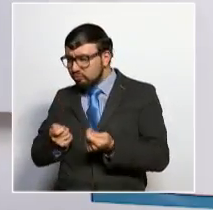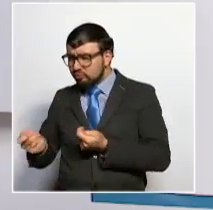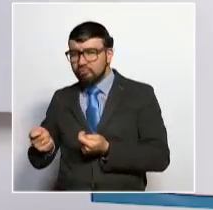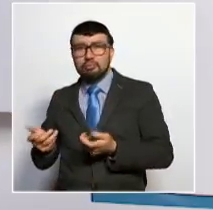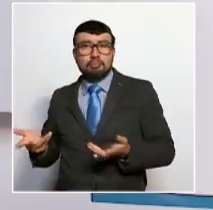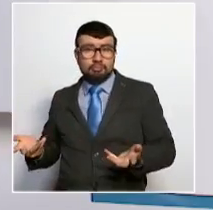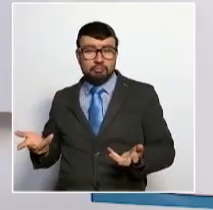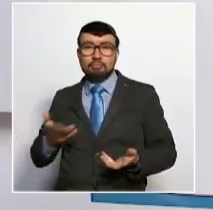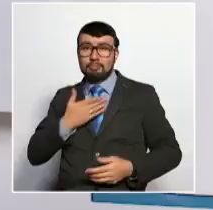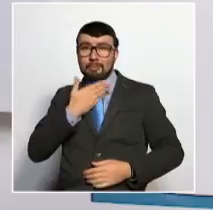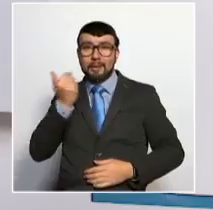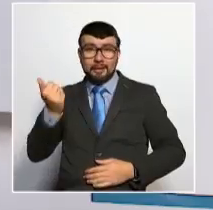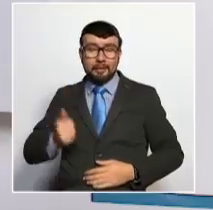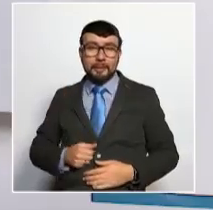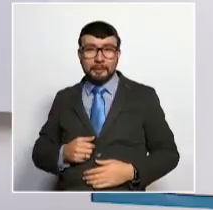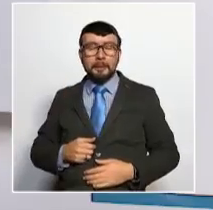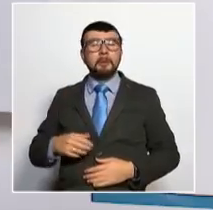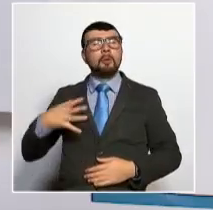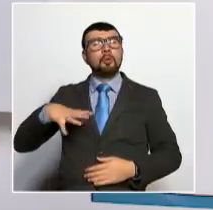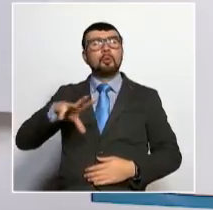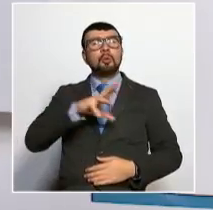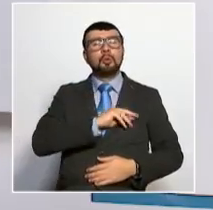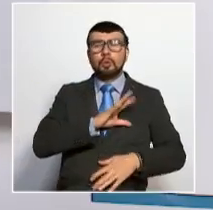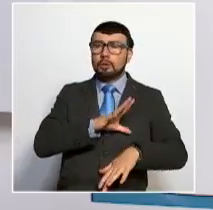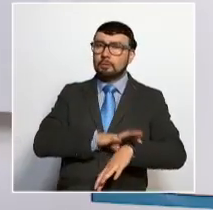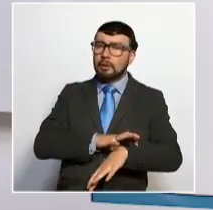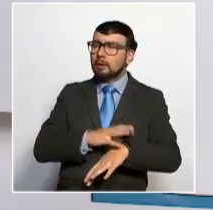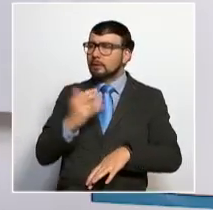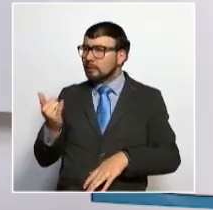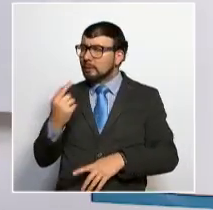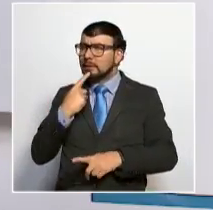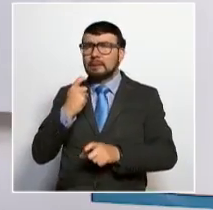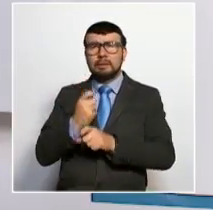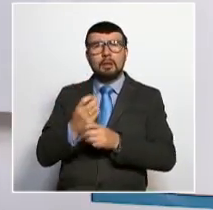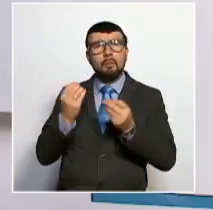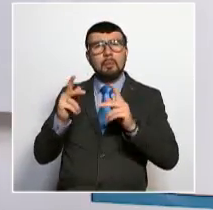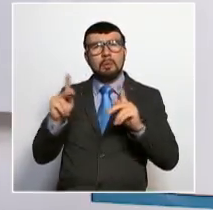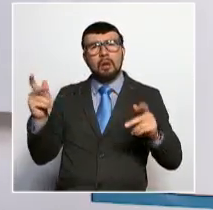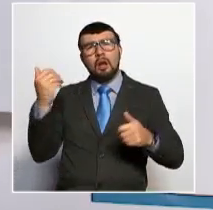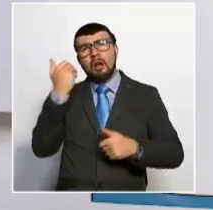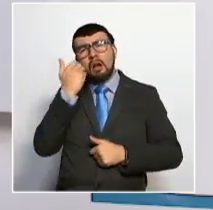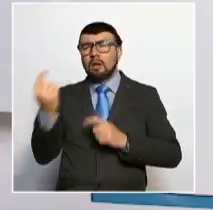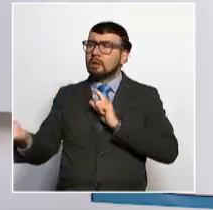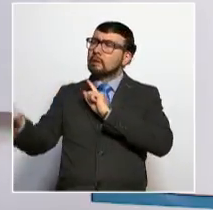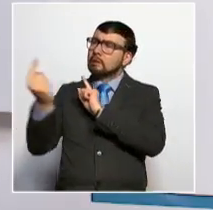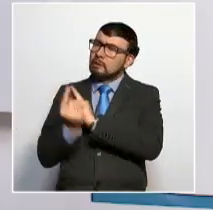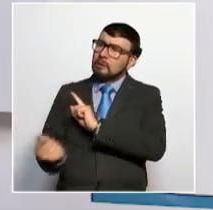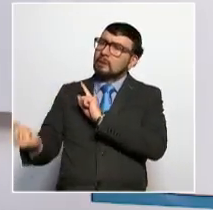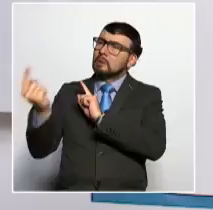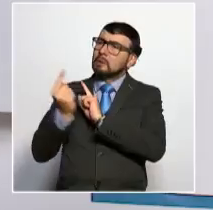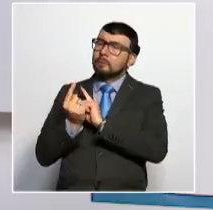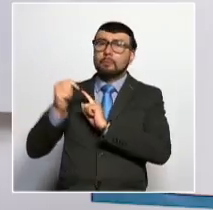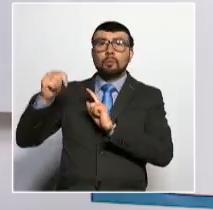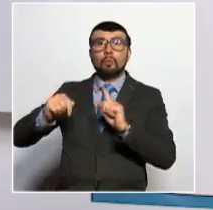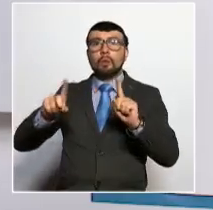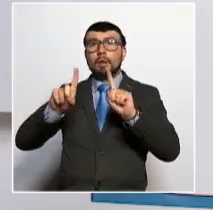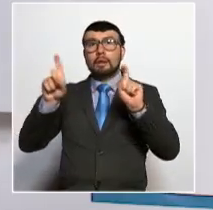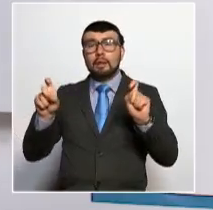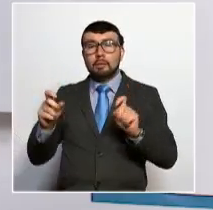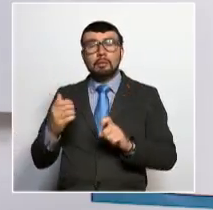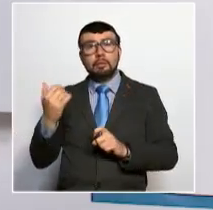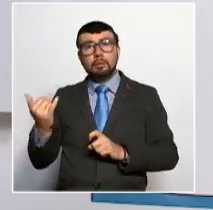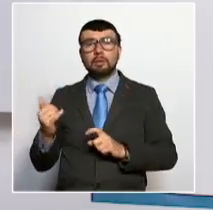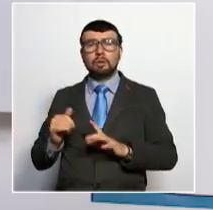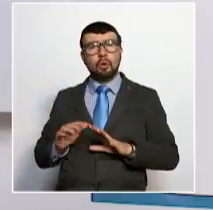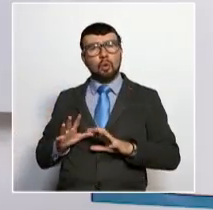manejar tantas complicaciones. Y con el tema que vamos a hablar hoy de ginecología y de oncología, nos toca ver